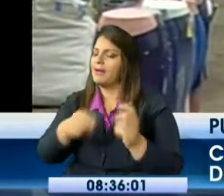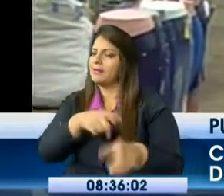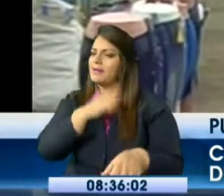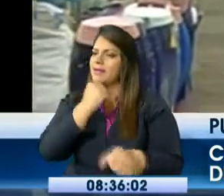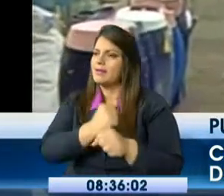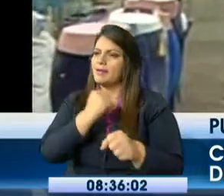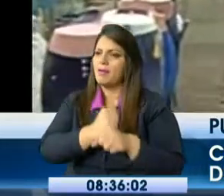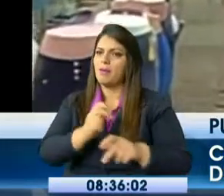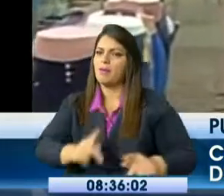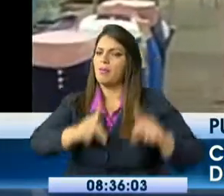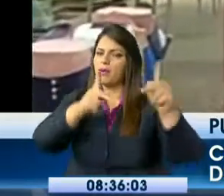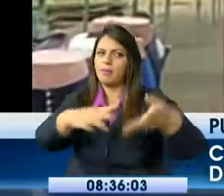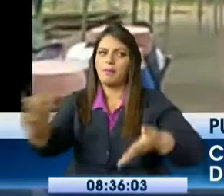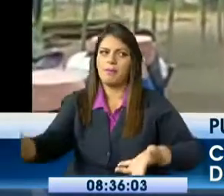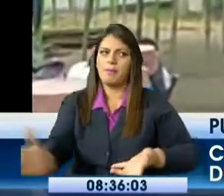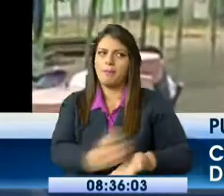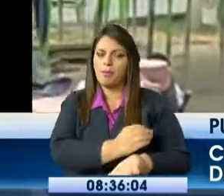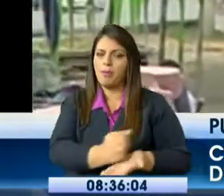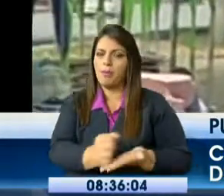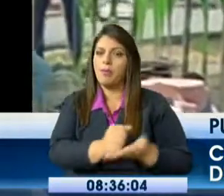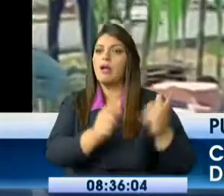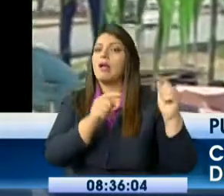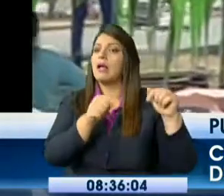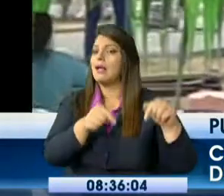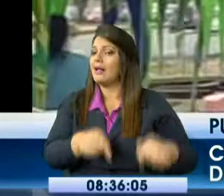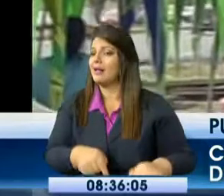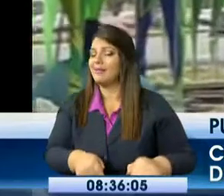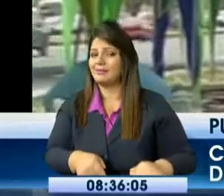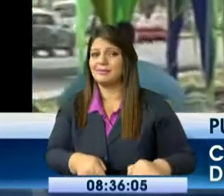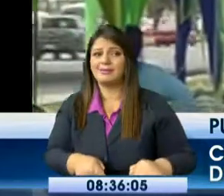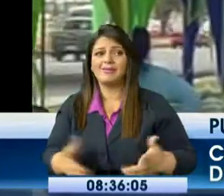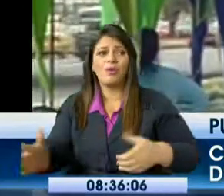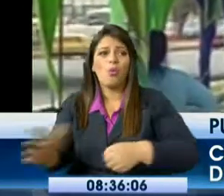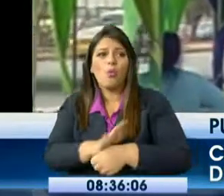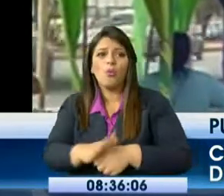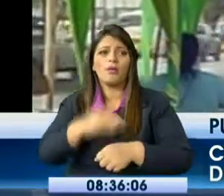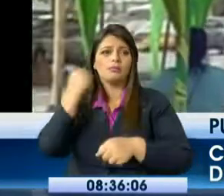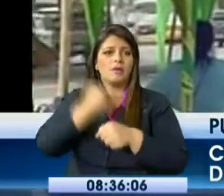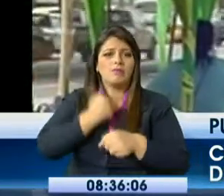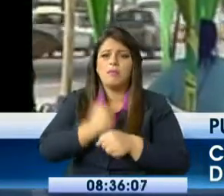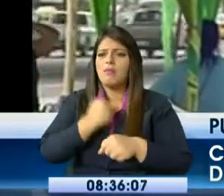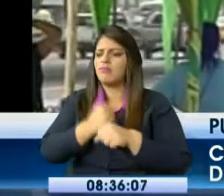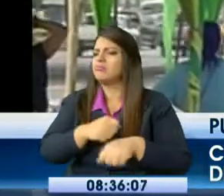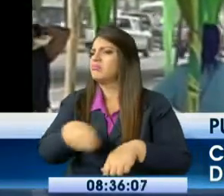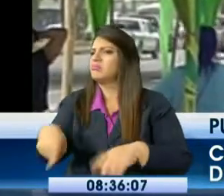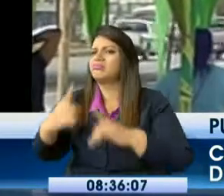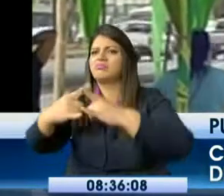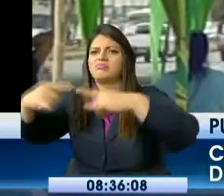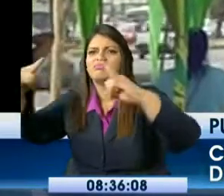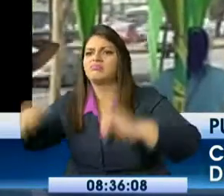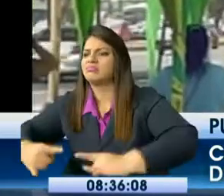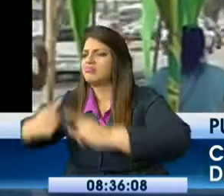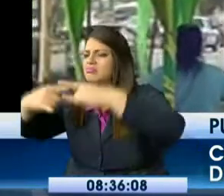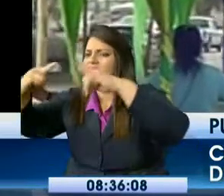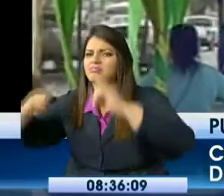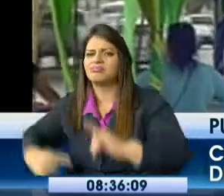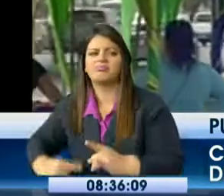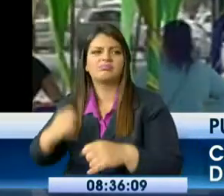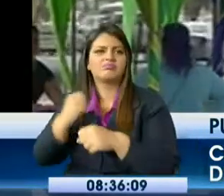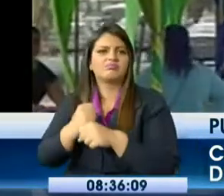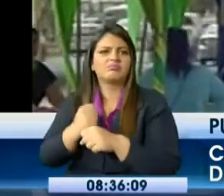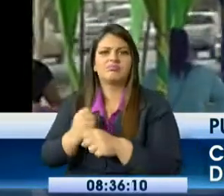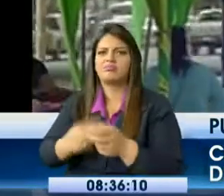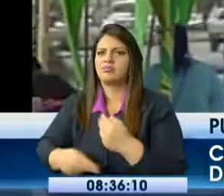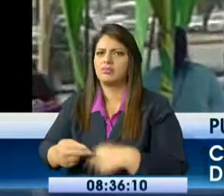estudio de una plaza gastronómica, ¿ok? El estilo es diferente, estamos hablando de que queremos impulsar el turismo, esta es la entrada principal del